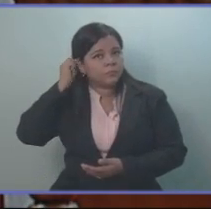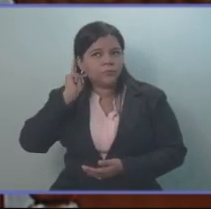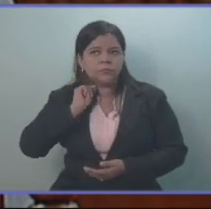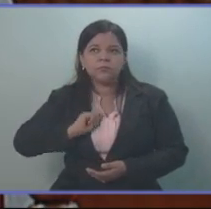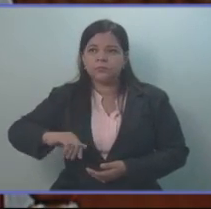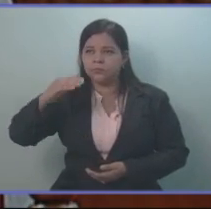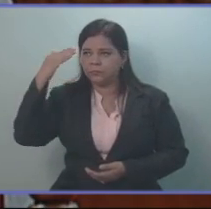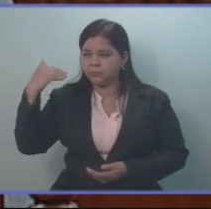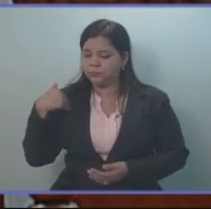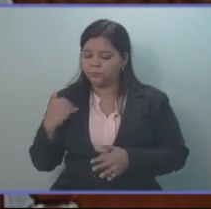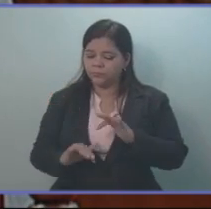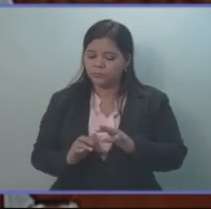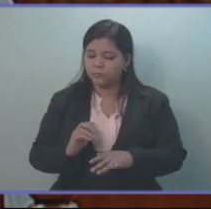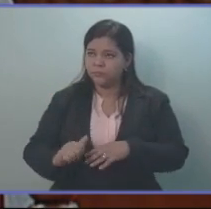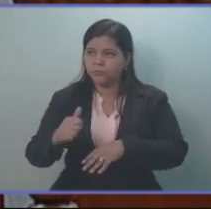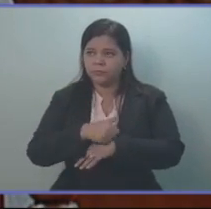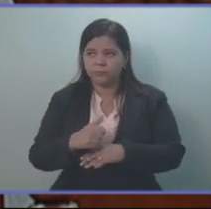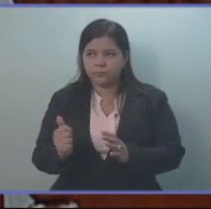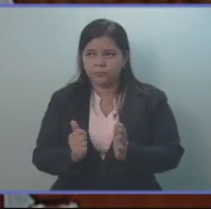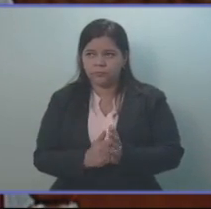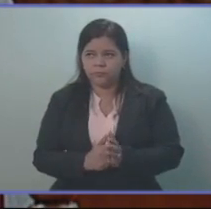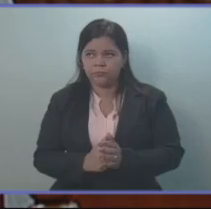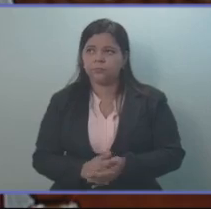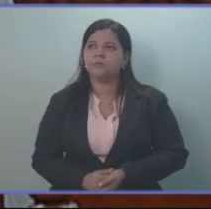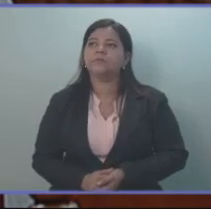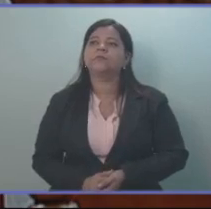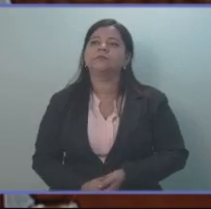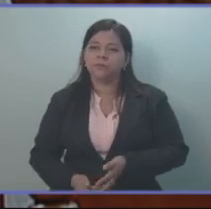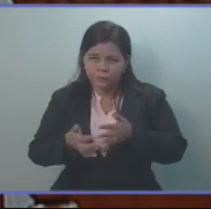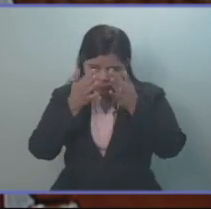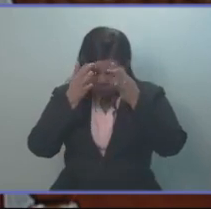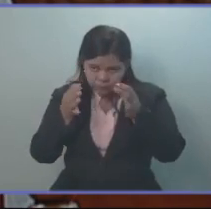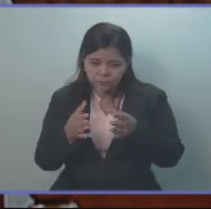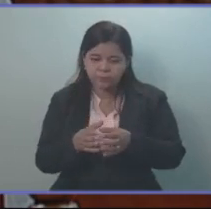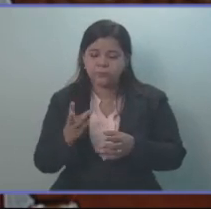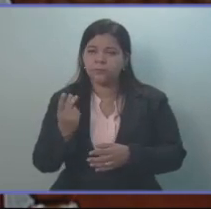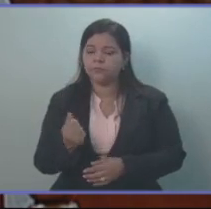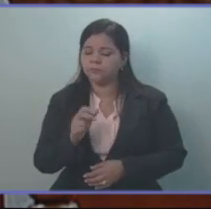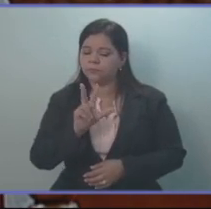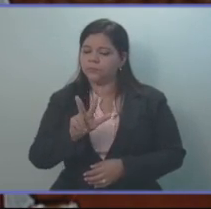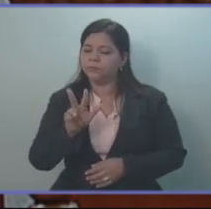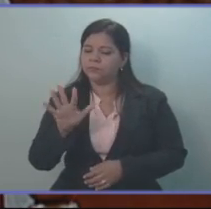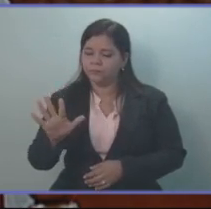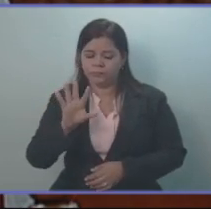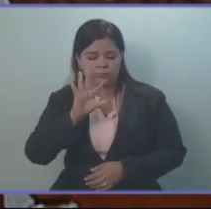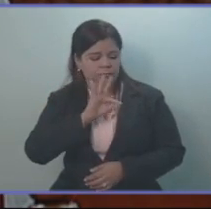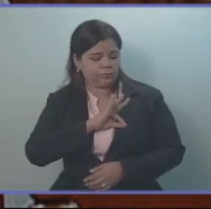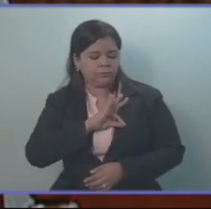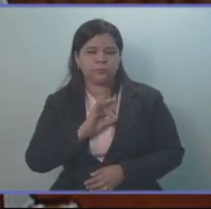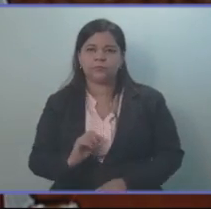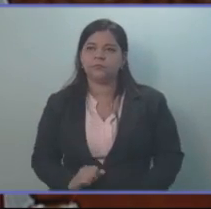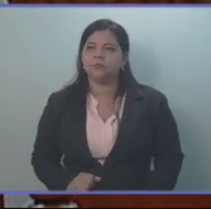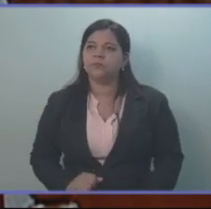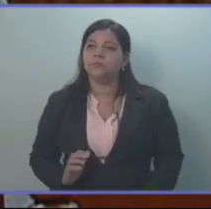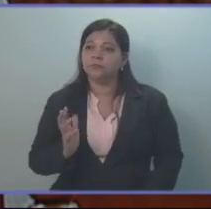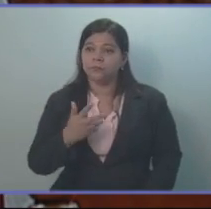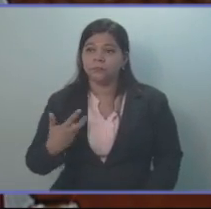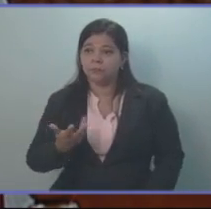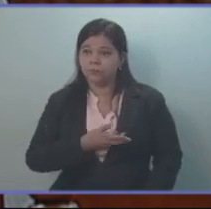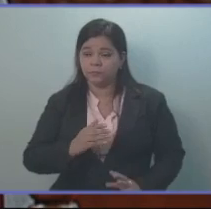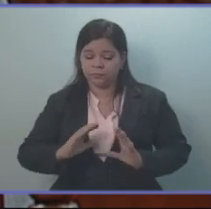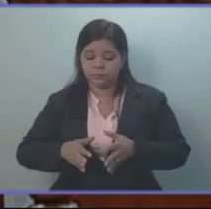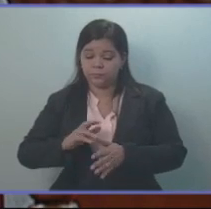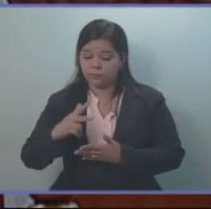secretarios de la Asamblea Legislativa presente. Dictamen número 35, favorable. La Comisión de Hacienda